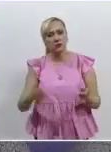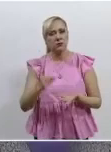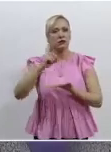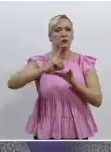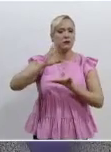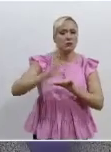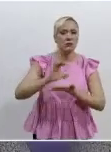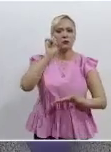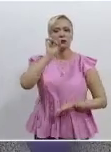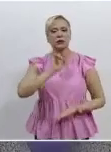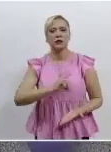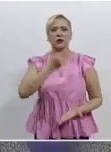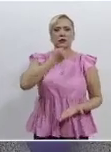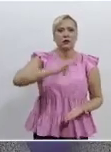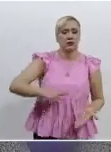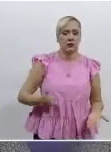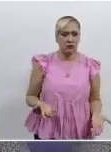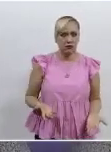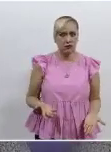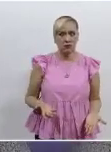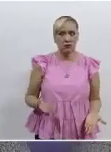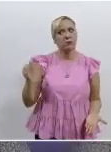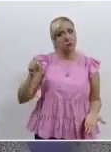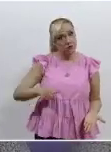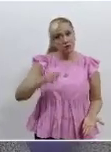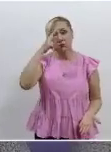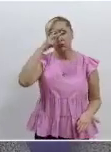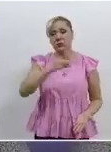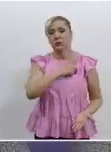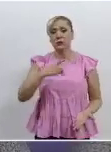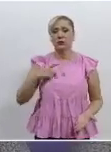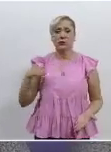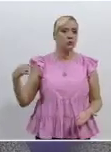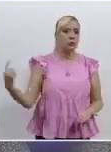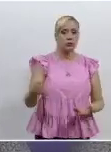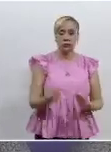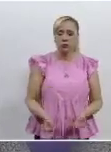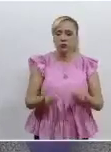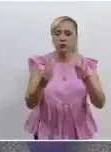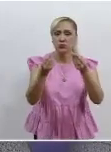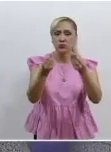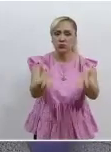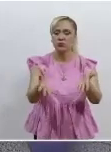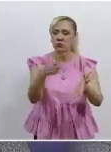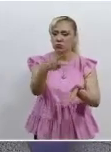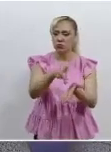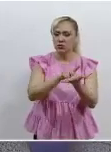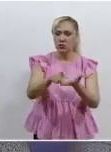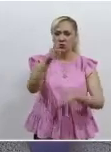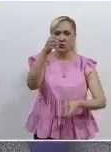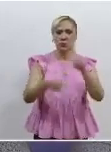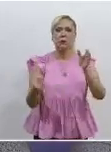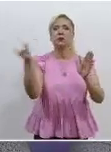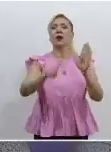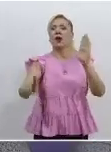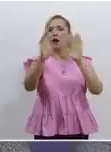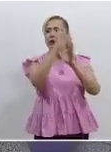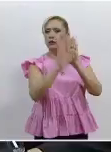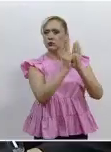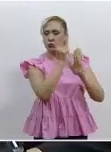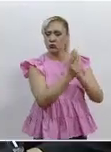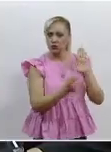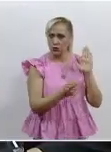a las y los mexicanos el acceso a la justicia en los términos que mandata nuestra